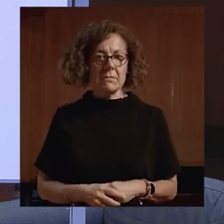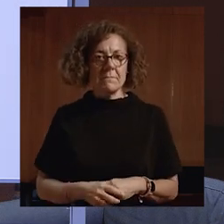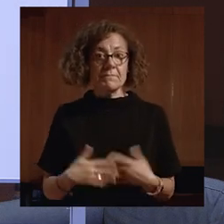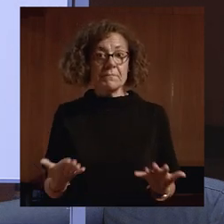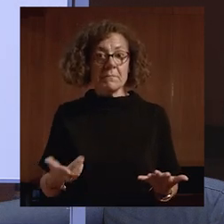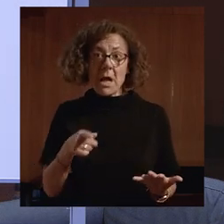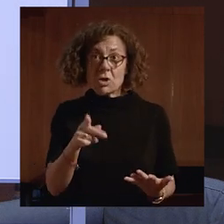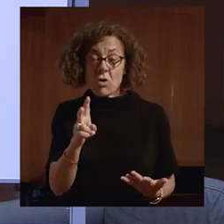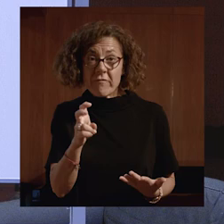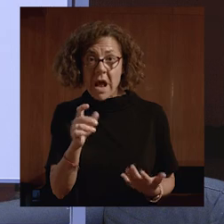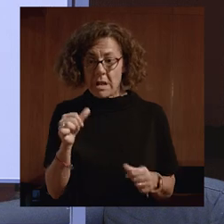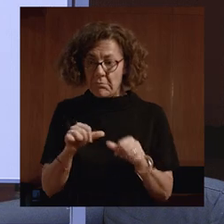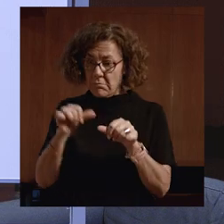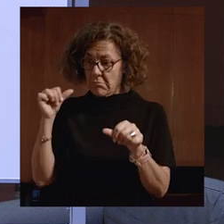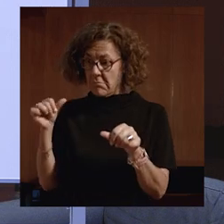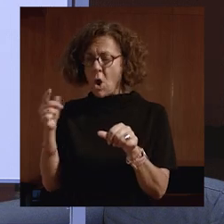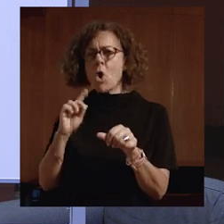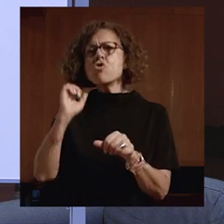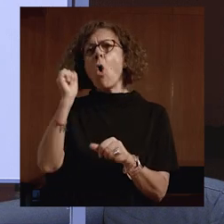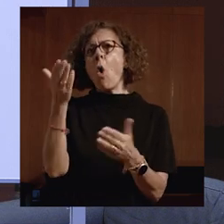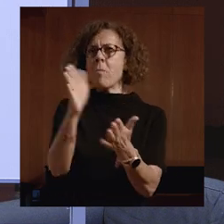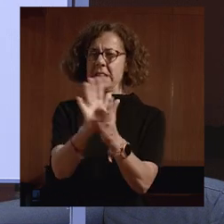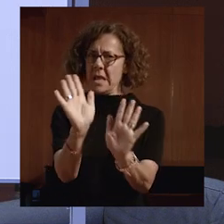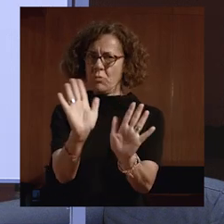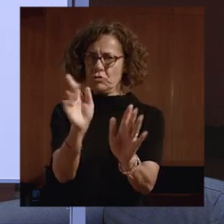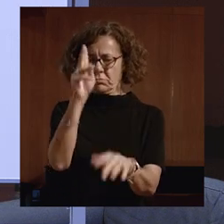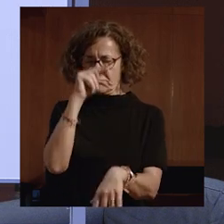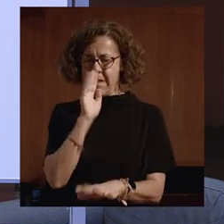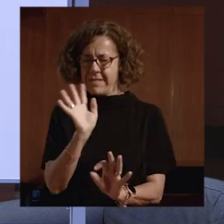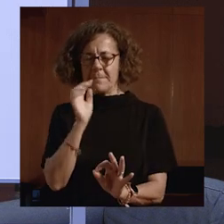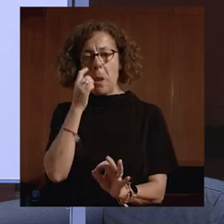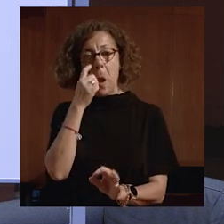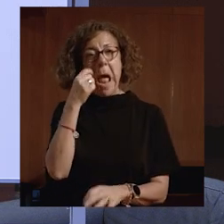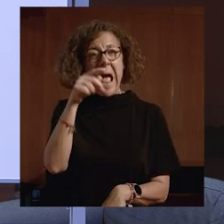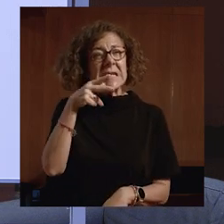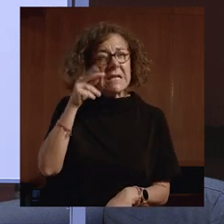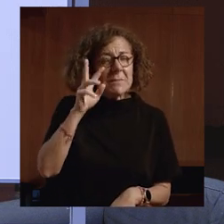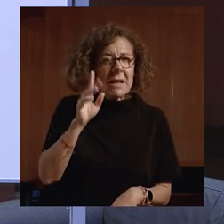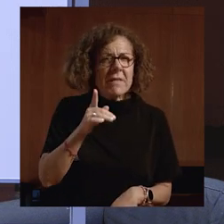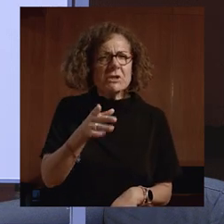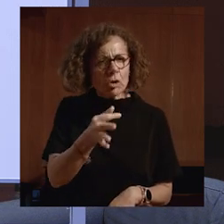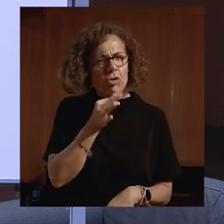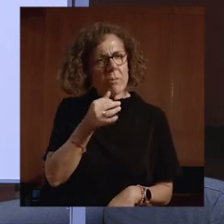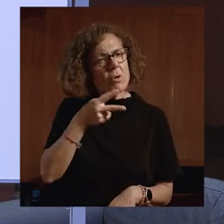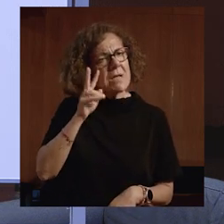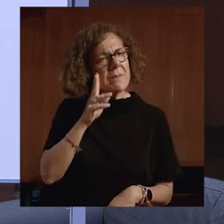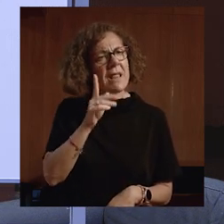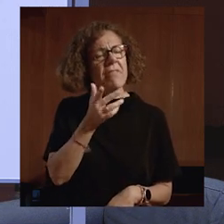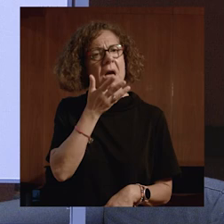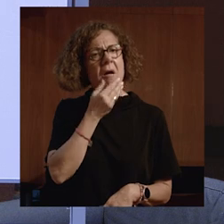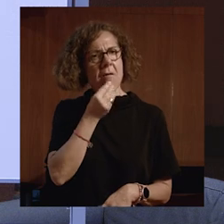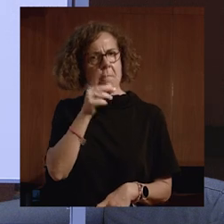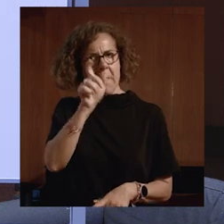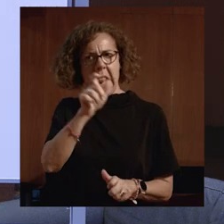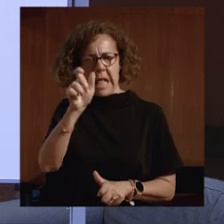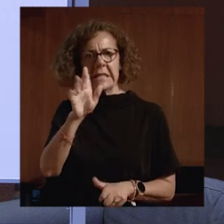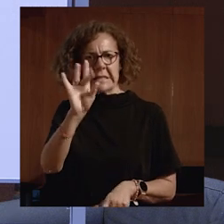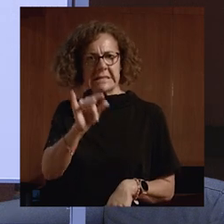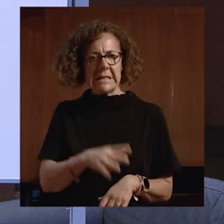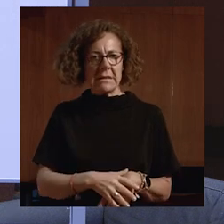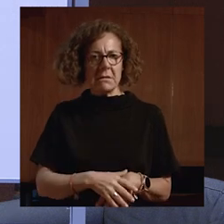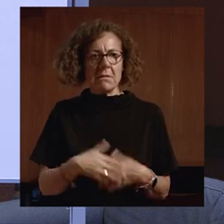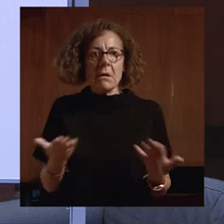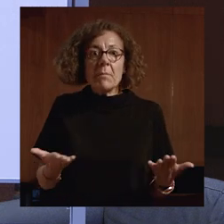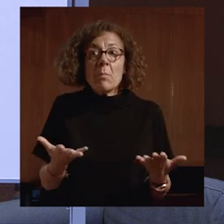Ha valido durante un tiempo, no matemos al padre tan rápido. Esa experiencia sigue siendo una gran experiencia estética para mucha gente, pero ya no